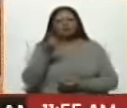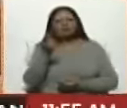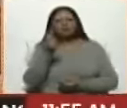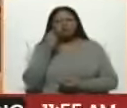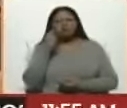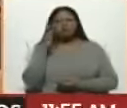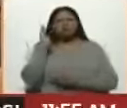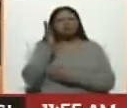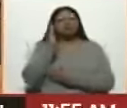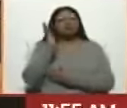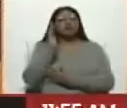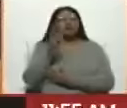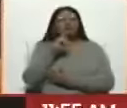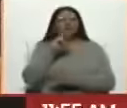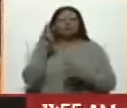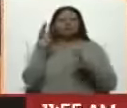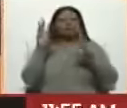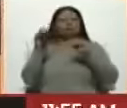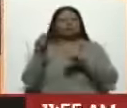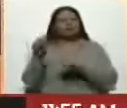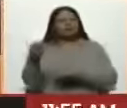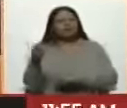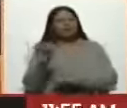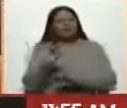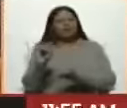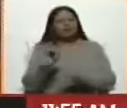Y de una charla y un discurso que tuvimos que apagarlo.